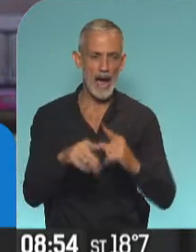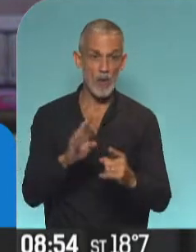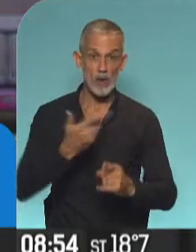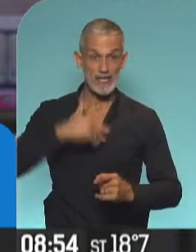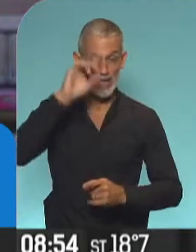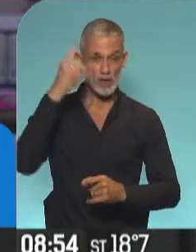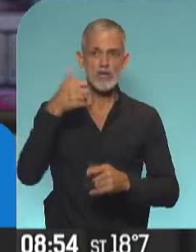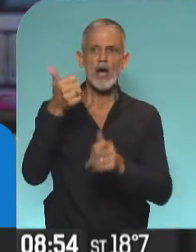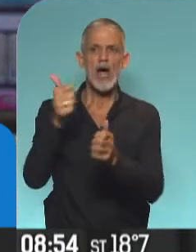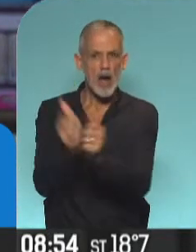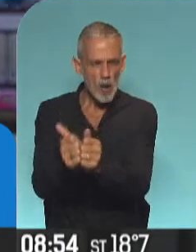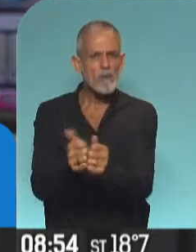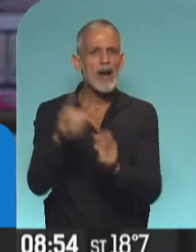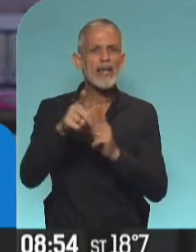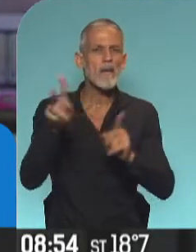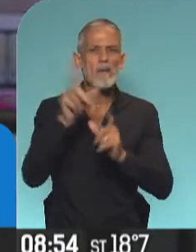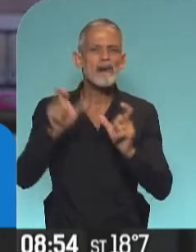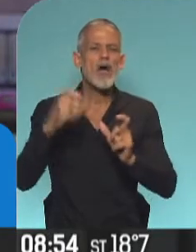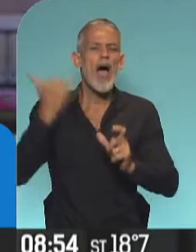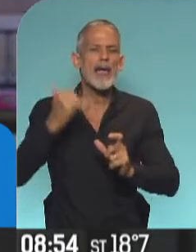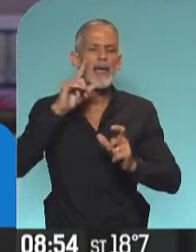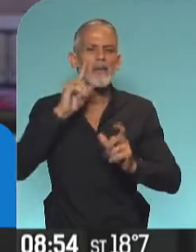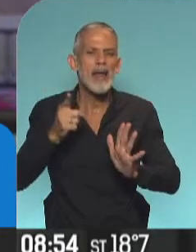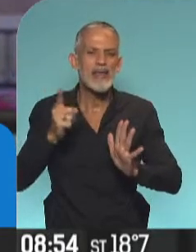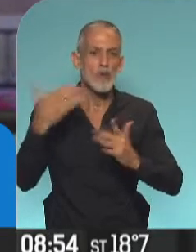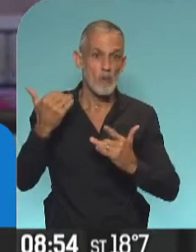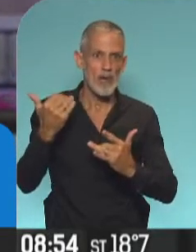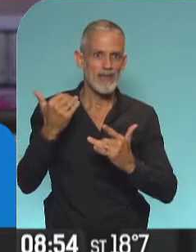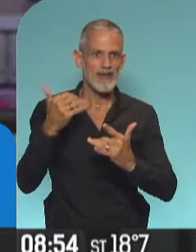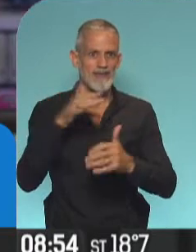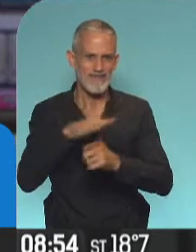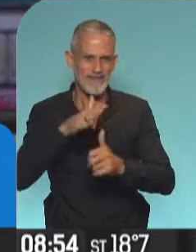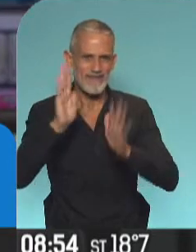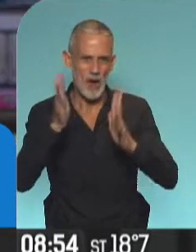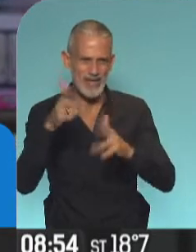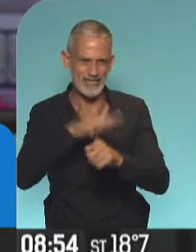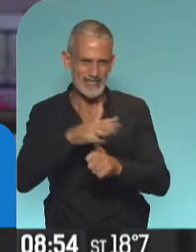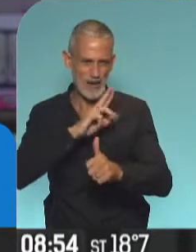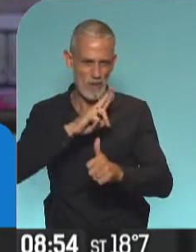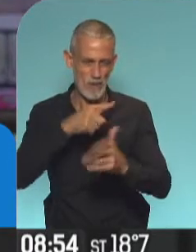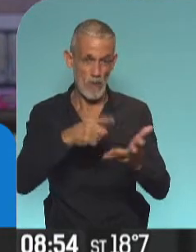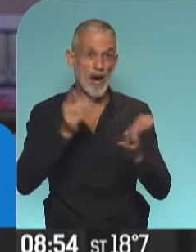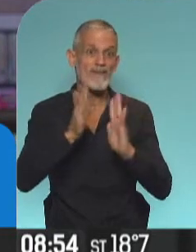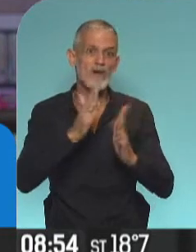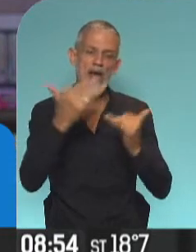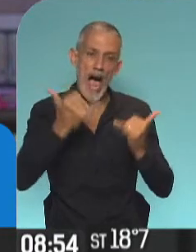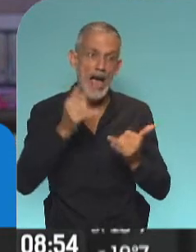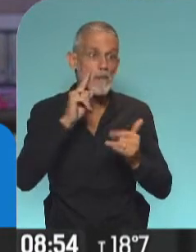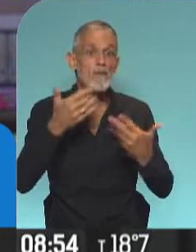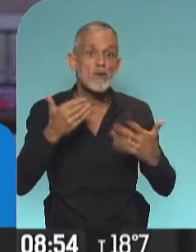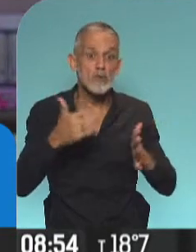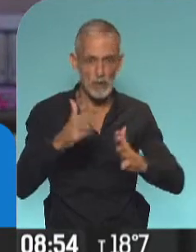acompaña a esas mujeres que están en riesgo por esa situación de violencia de género. Tomamos el riesgo porque son las potenciales, hay que decirlo